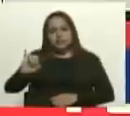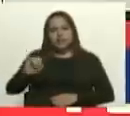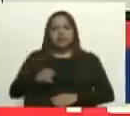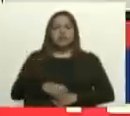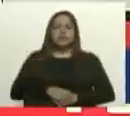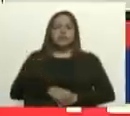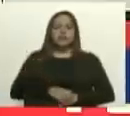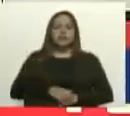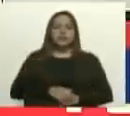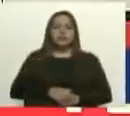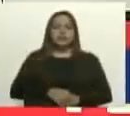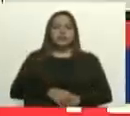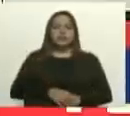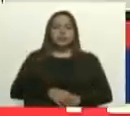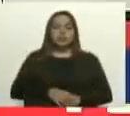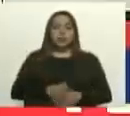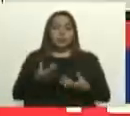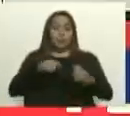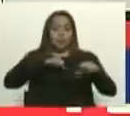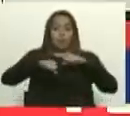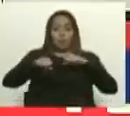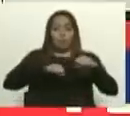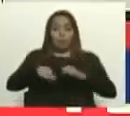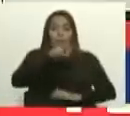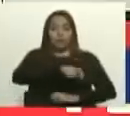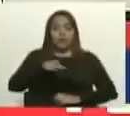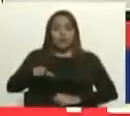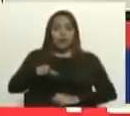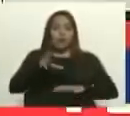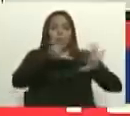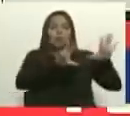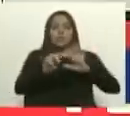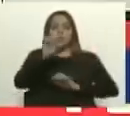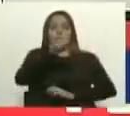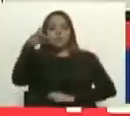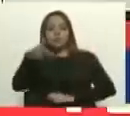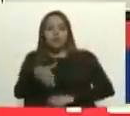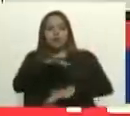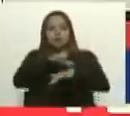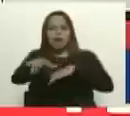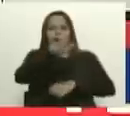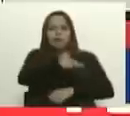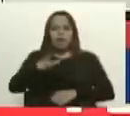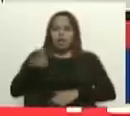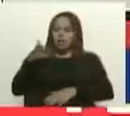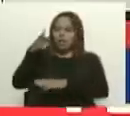En Urachiche se movió el 80% de la población.